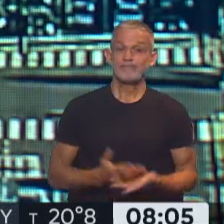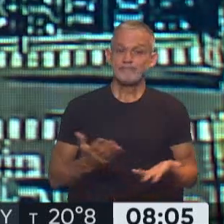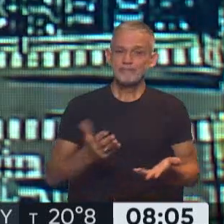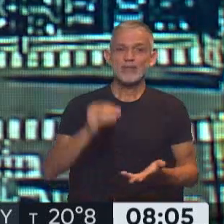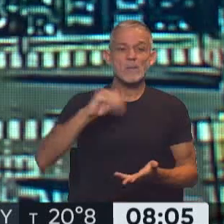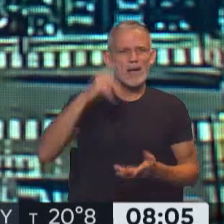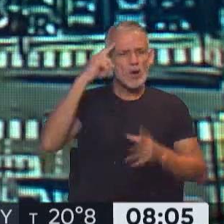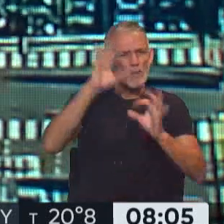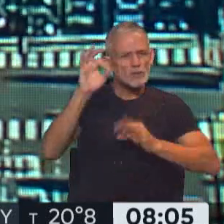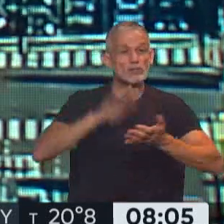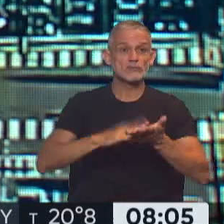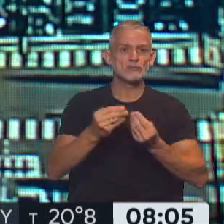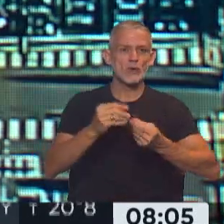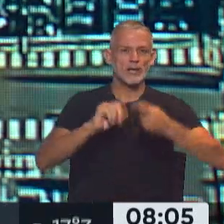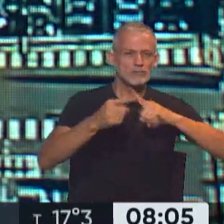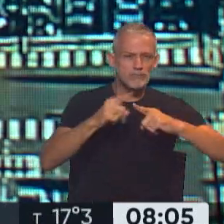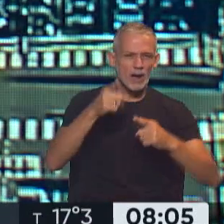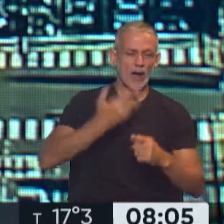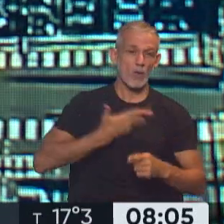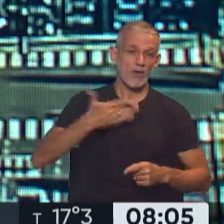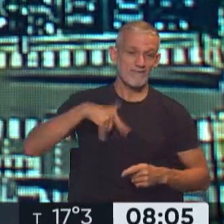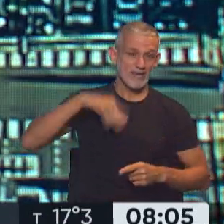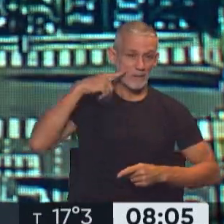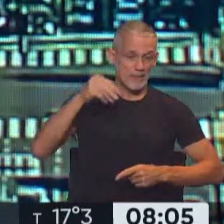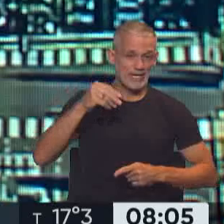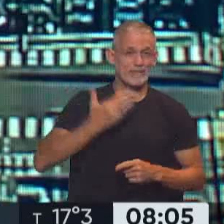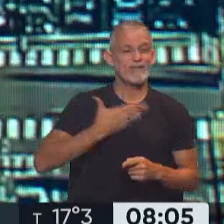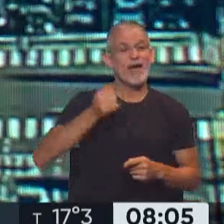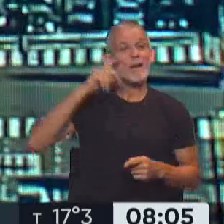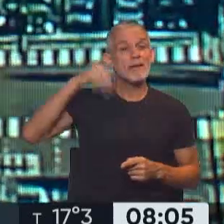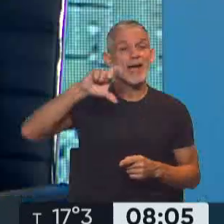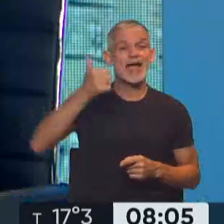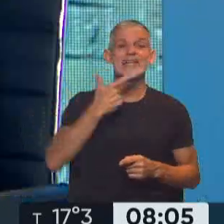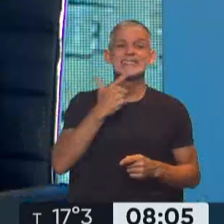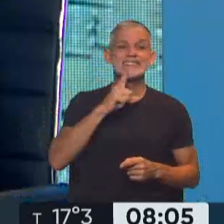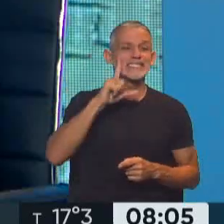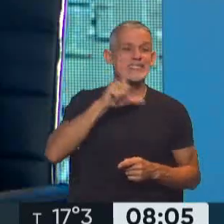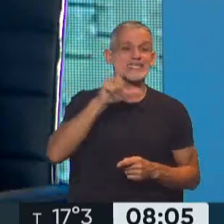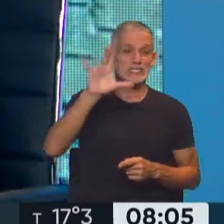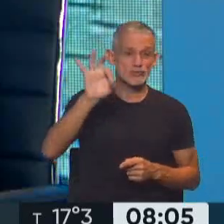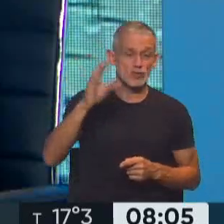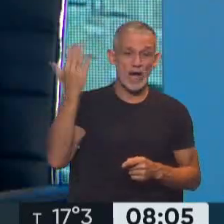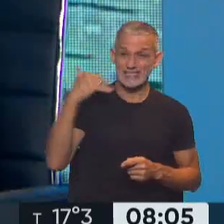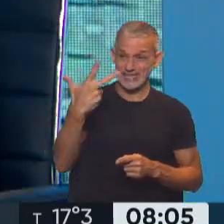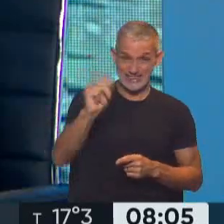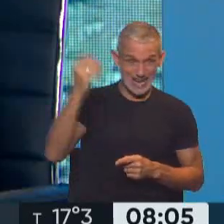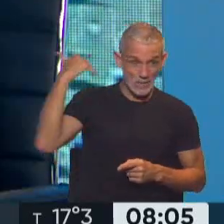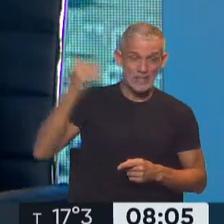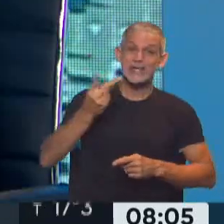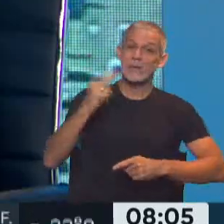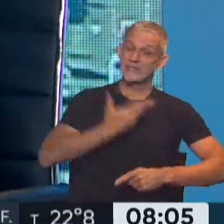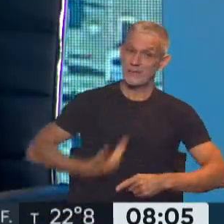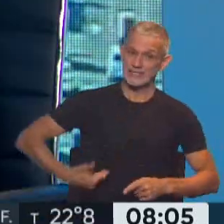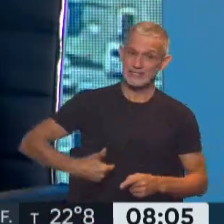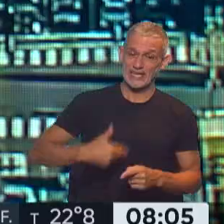Bien, más repercusiones del entendimiento con el Fondo Monetario Internacional. Estamos con Fabián Castillo, presidente de FECOBA, y hace exactamente 3 meses, vicepresidente